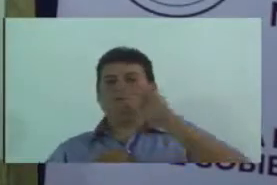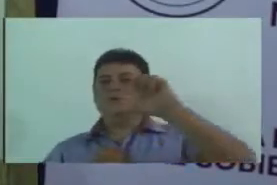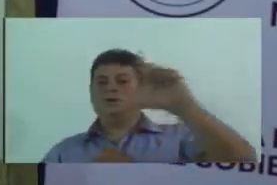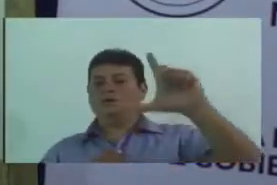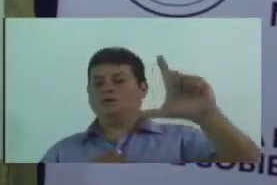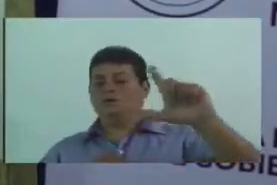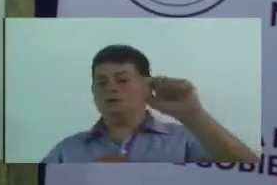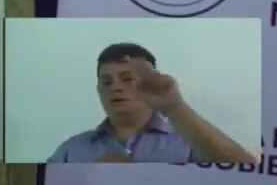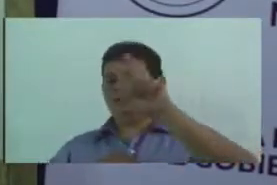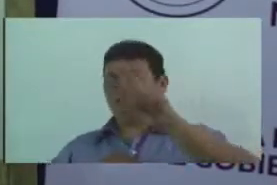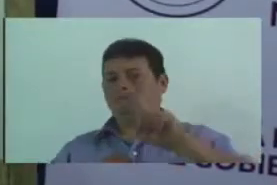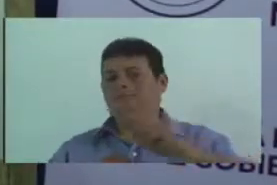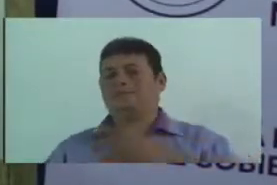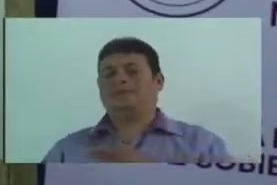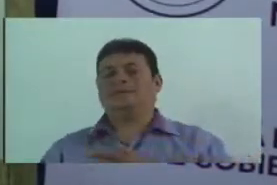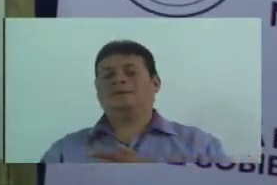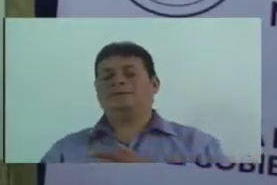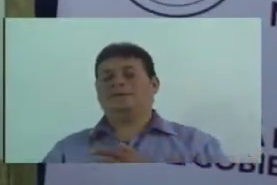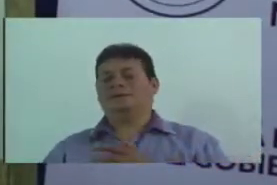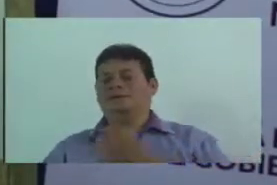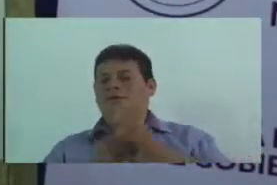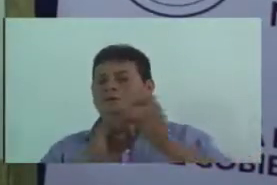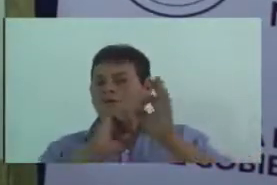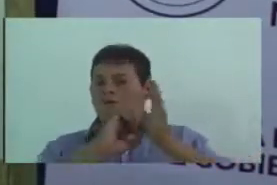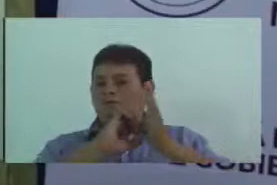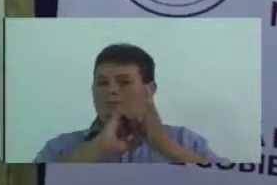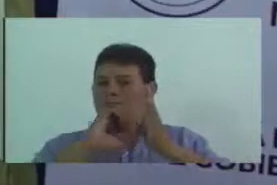Entonces, indicamos acá el vértice.